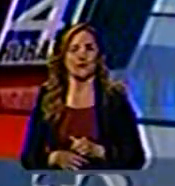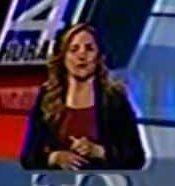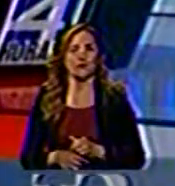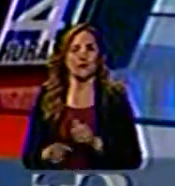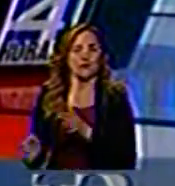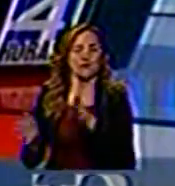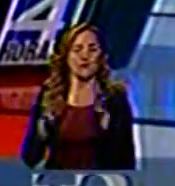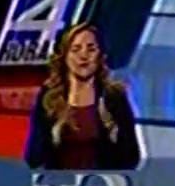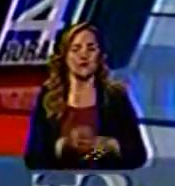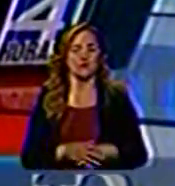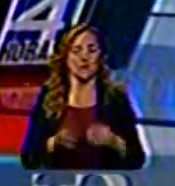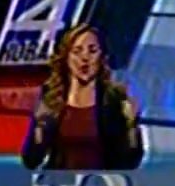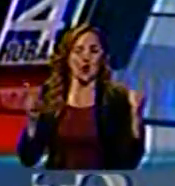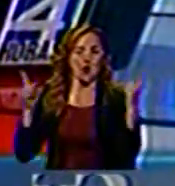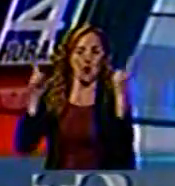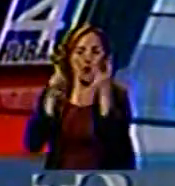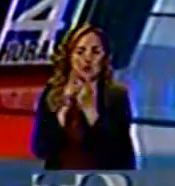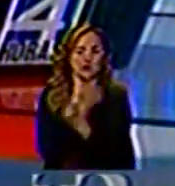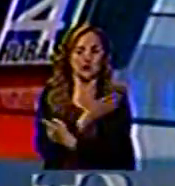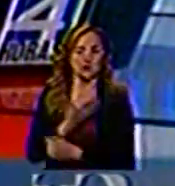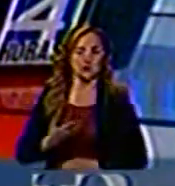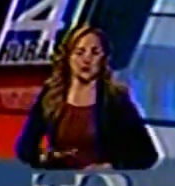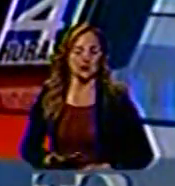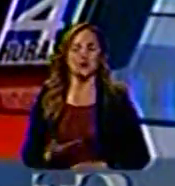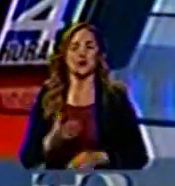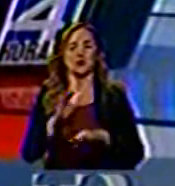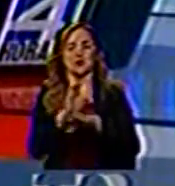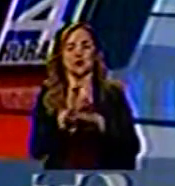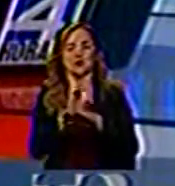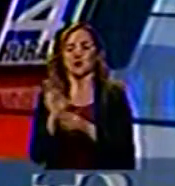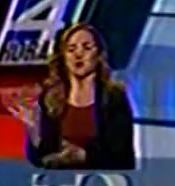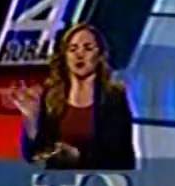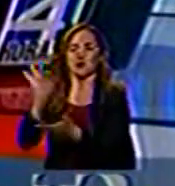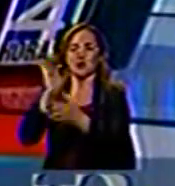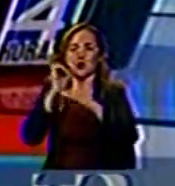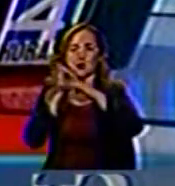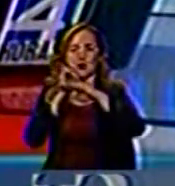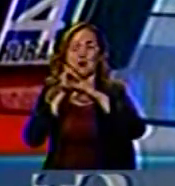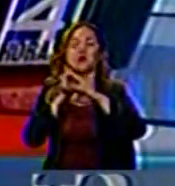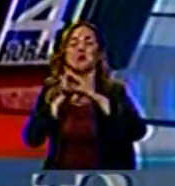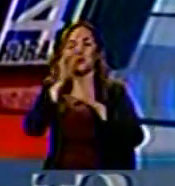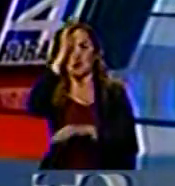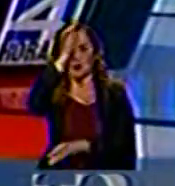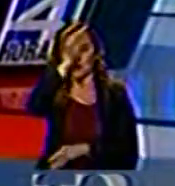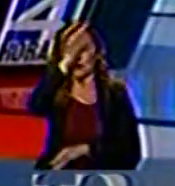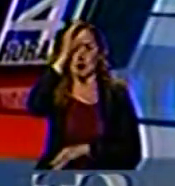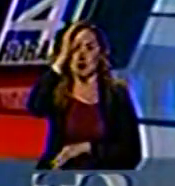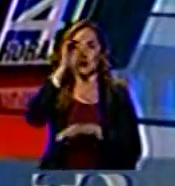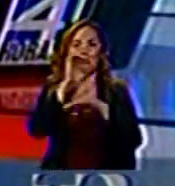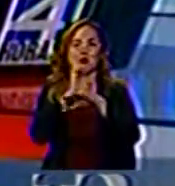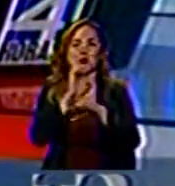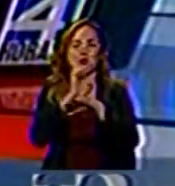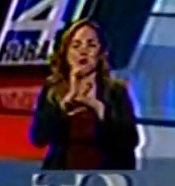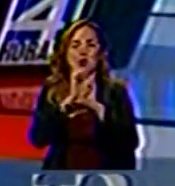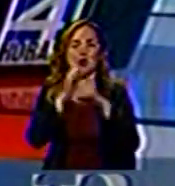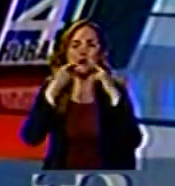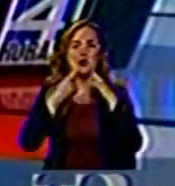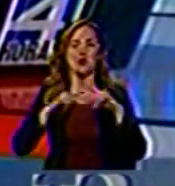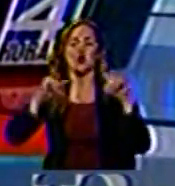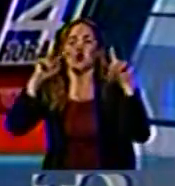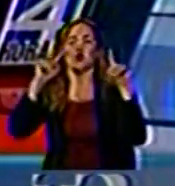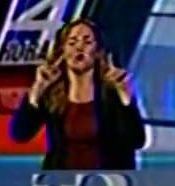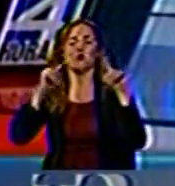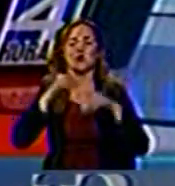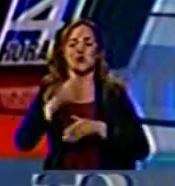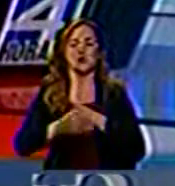Tras un encuentro entre el presidente de la República y representantes de la Iglesia en Ecuador, se anunció una siguiente etapa al diálogo